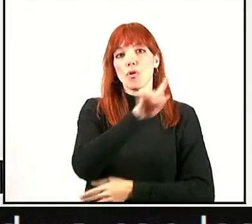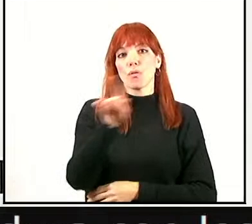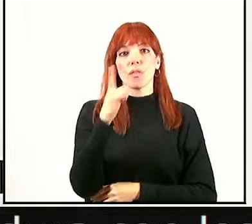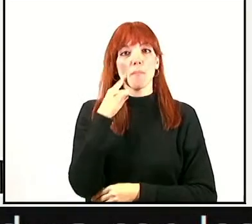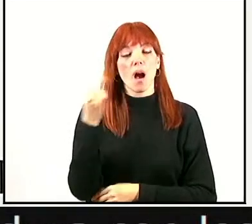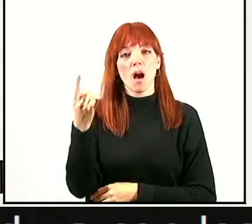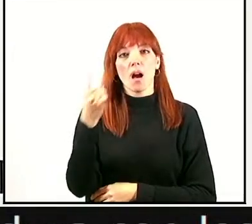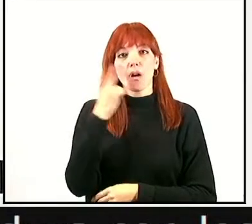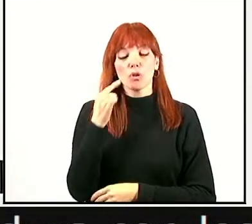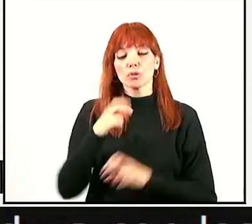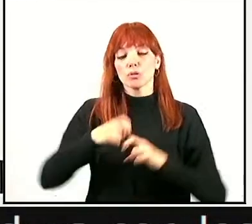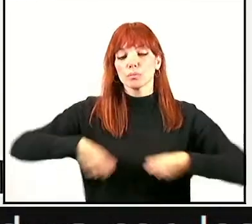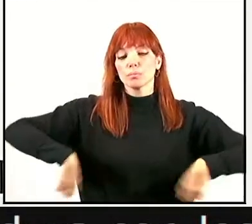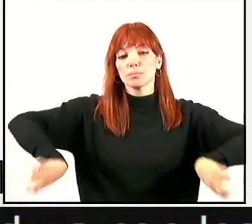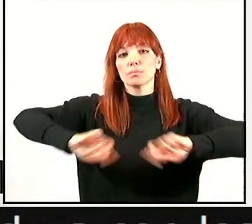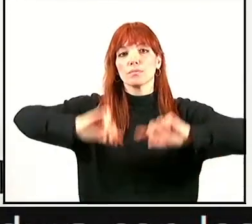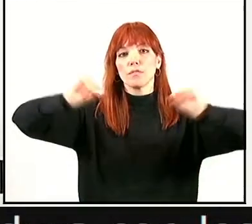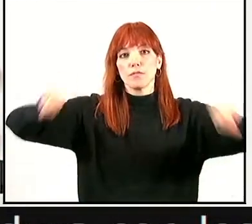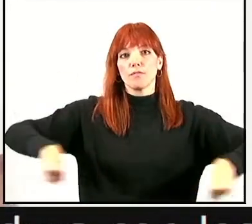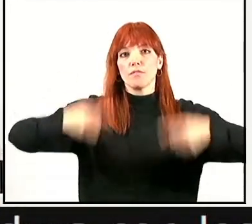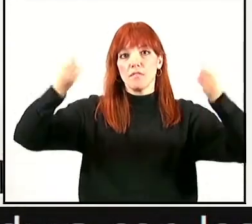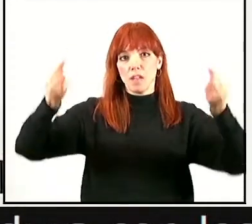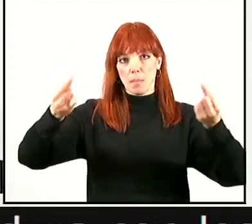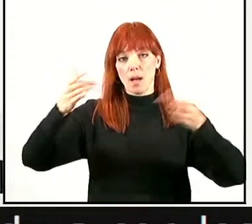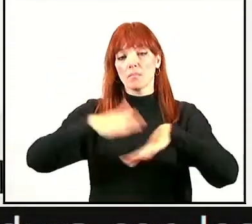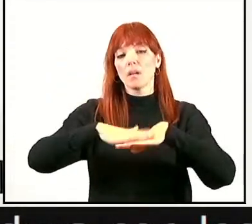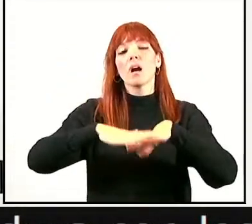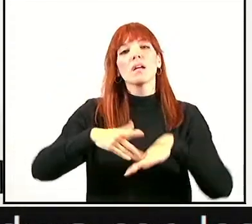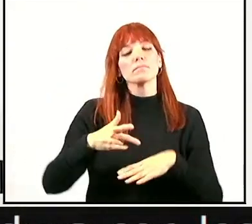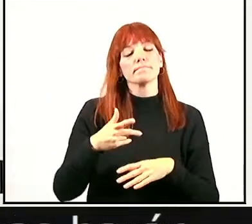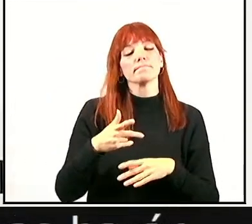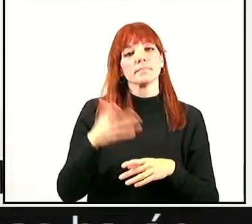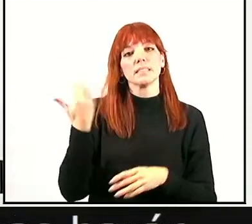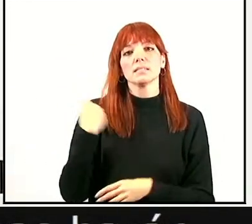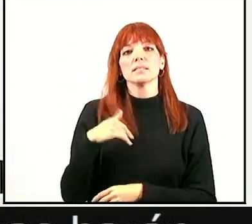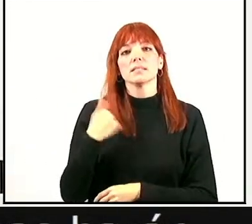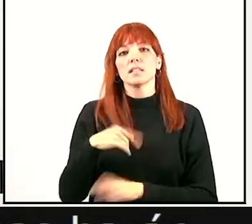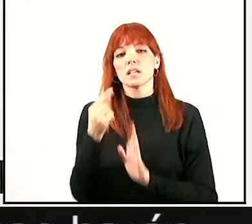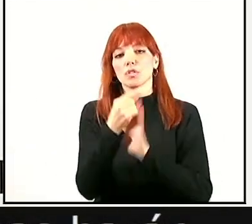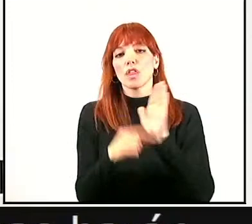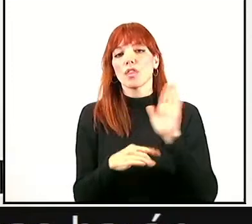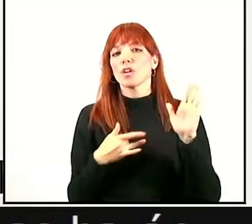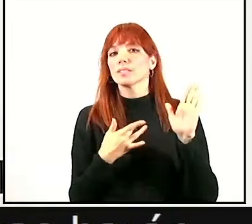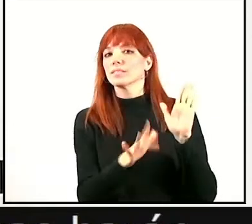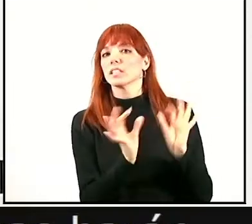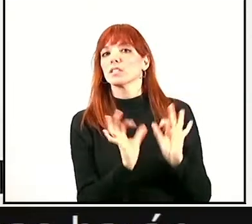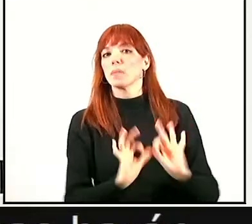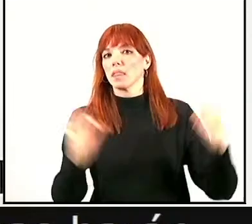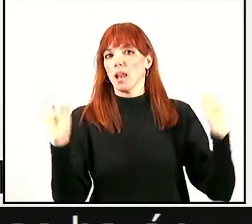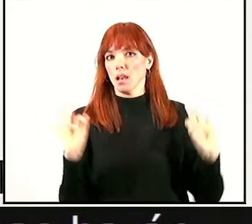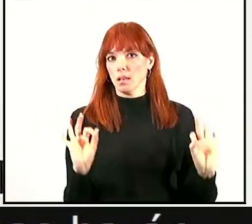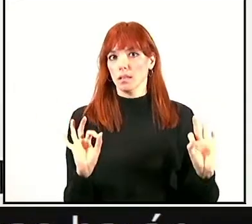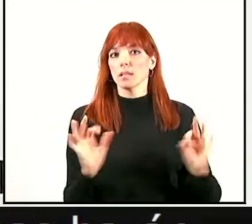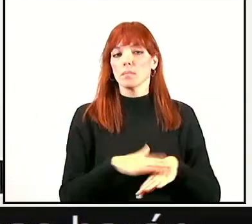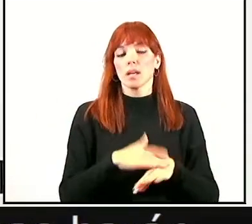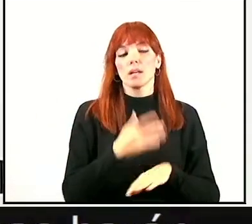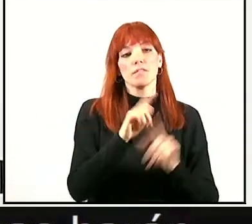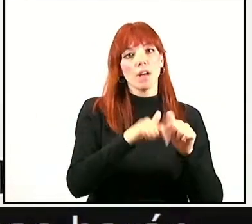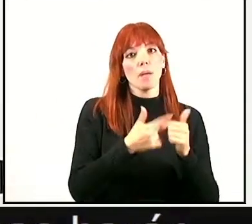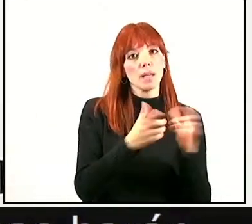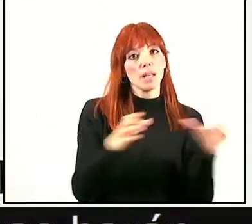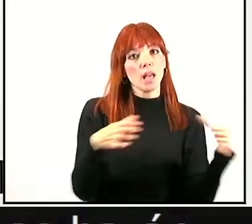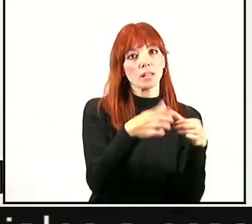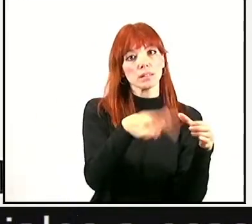entidades financieras, harán precisamente para darles condiciones especiales a esas